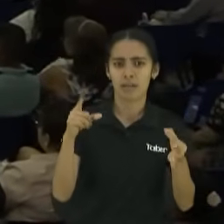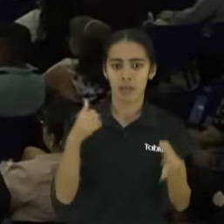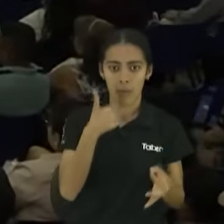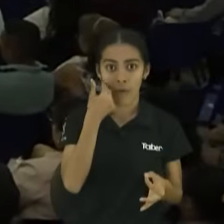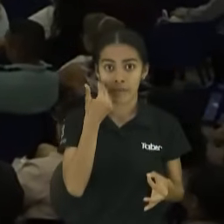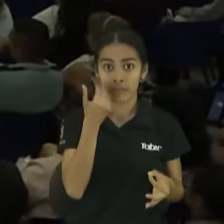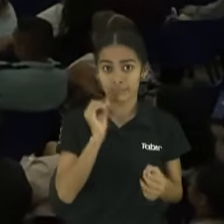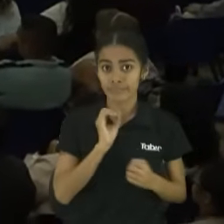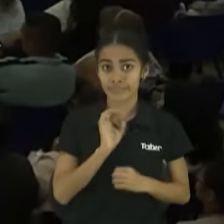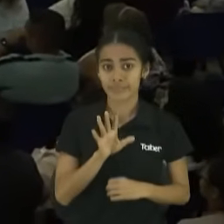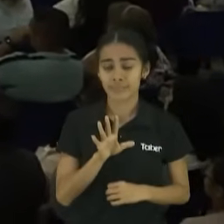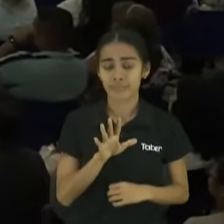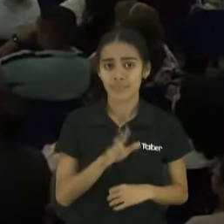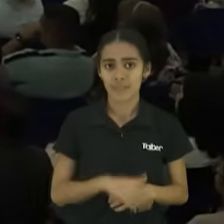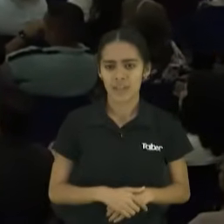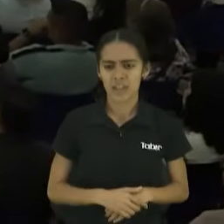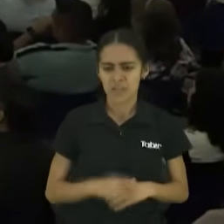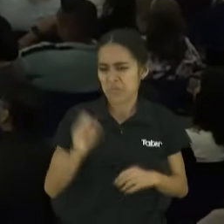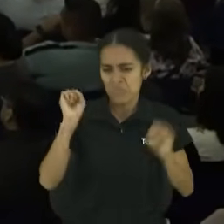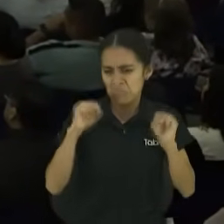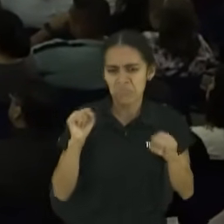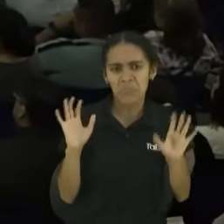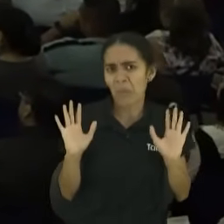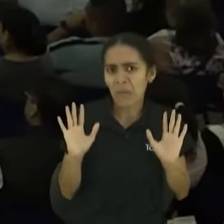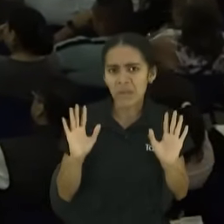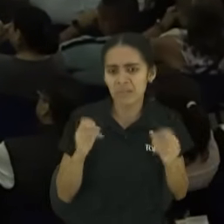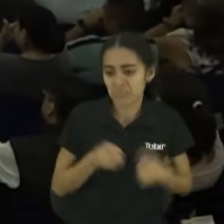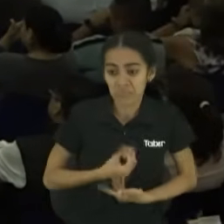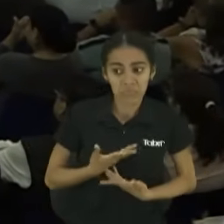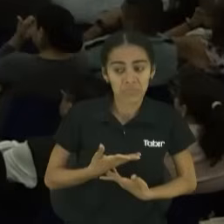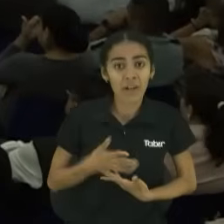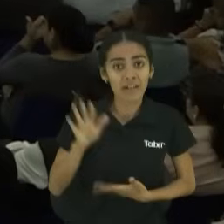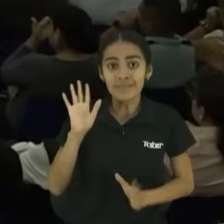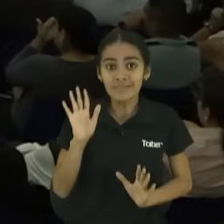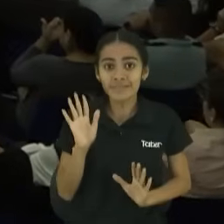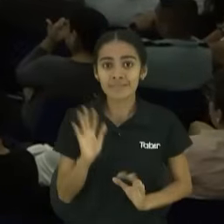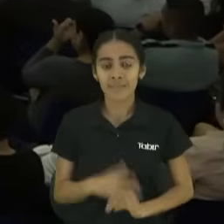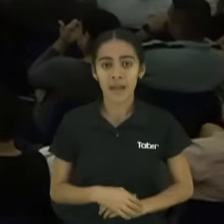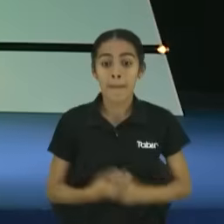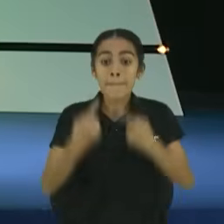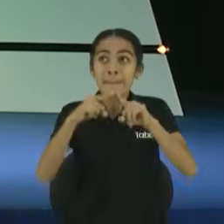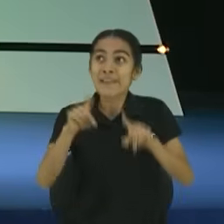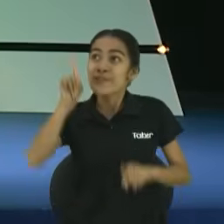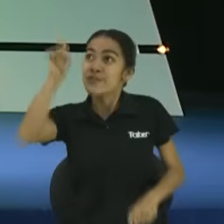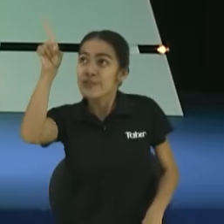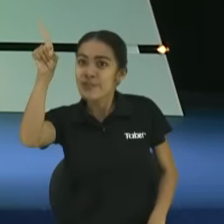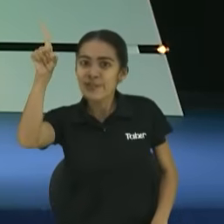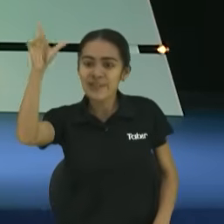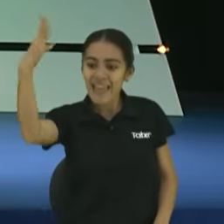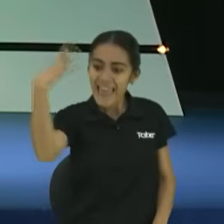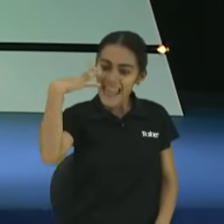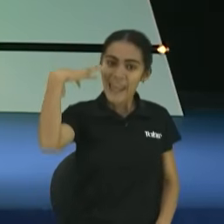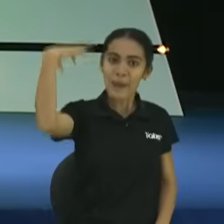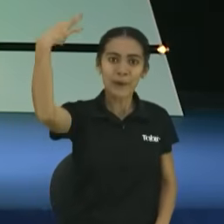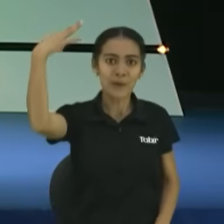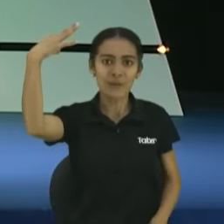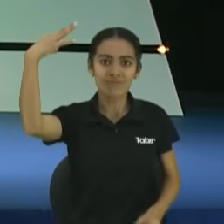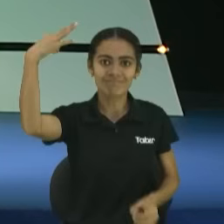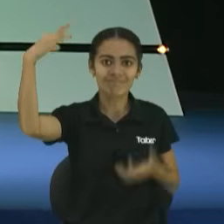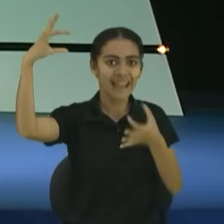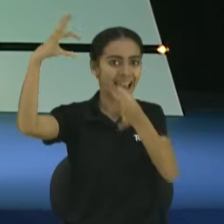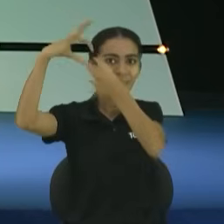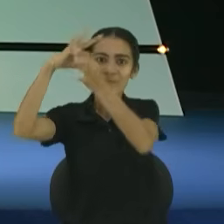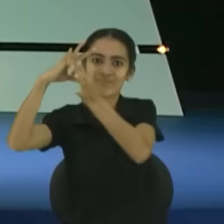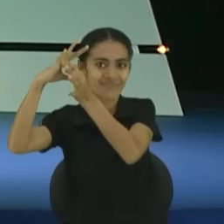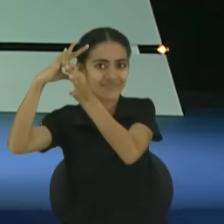bien, si todos tenemos derecho a hacer lo que querramos. Pero si Dios te escogió, no te va a soltar. Y te